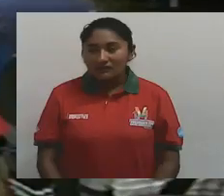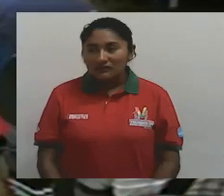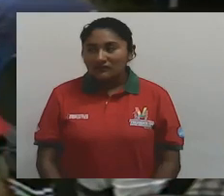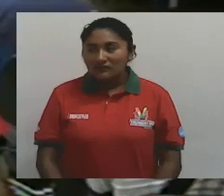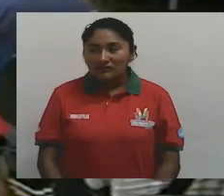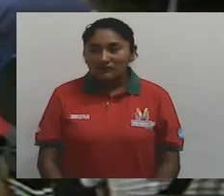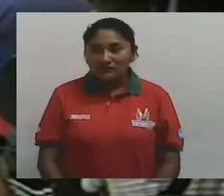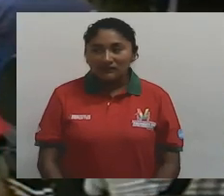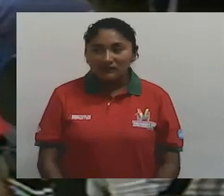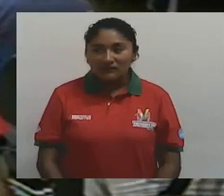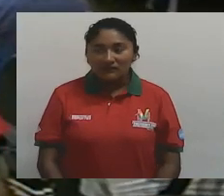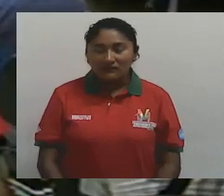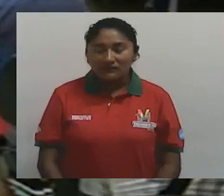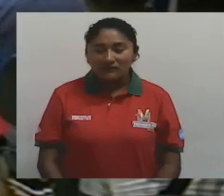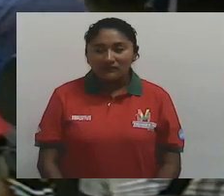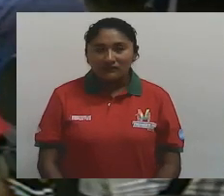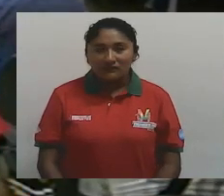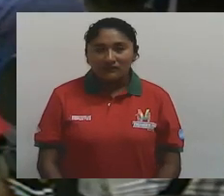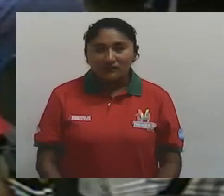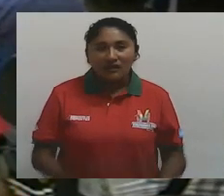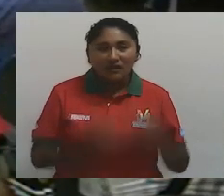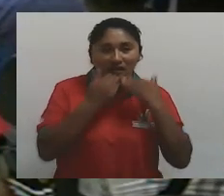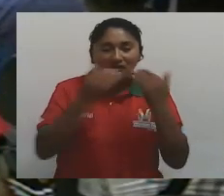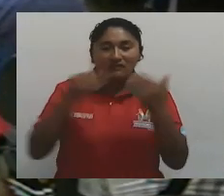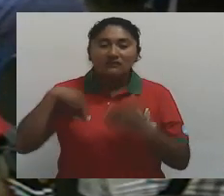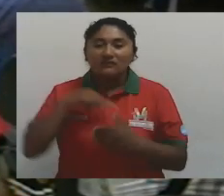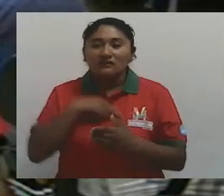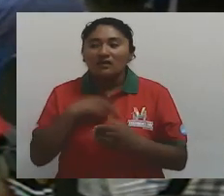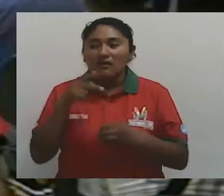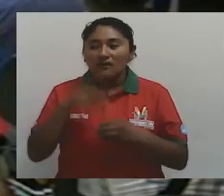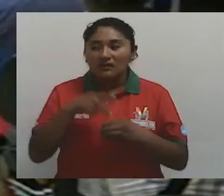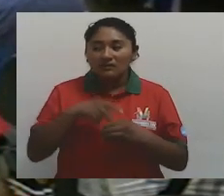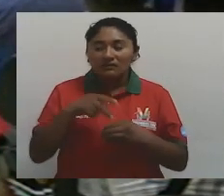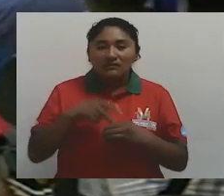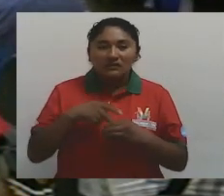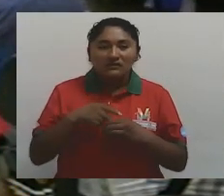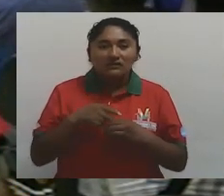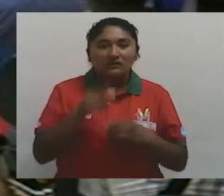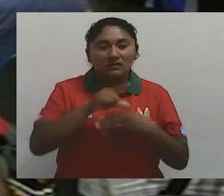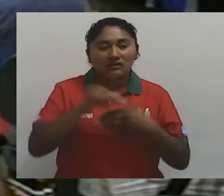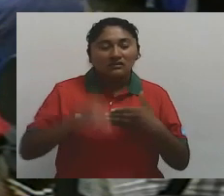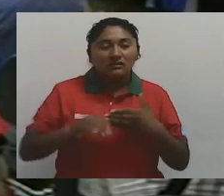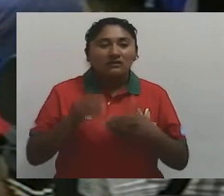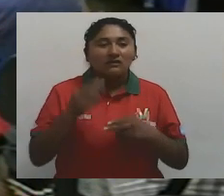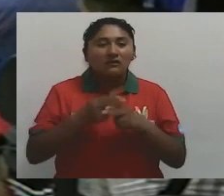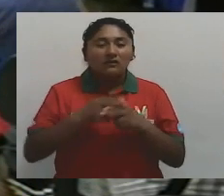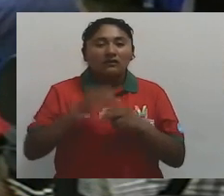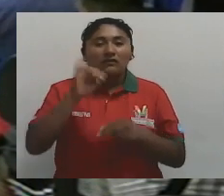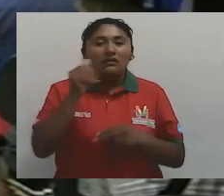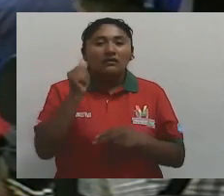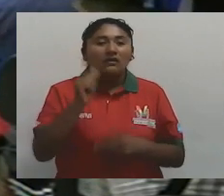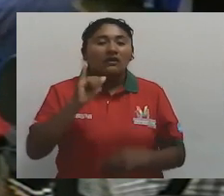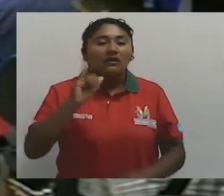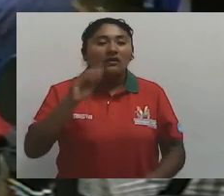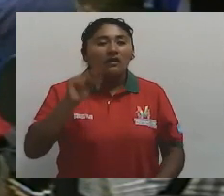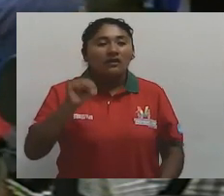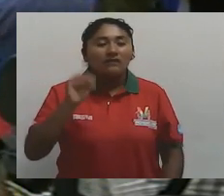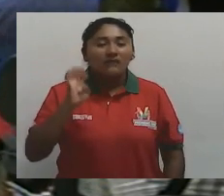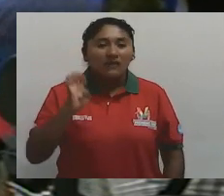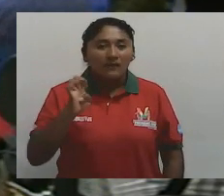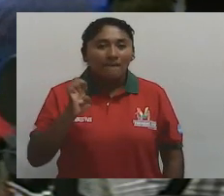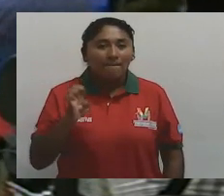Agradecemos la participación del licenciado Jaime Suárez en el aspecto de la disciplina